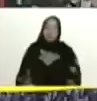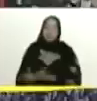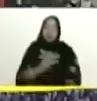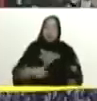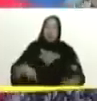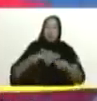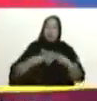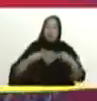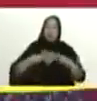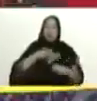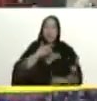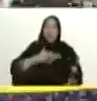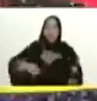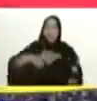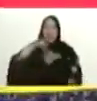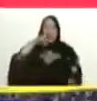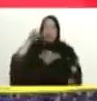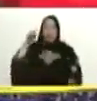¡Viva! ¡Que viva!